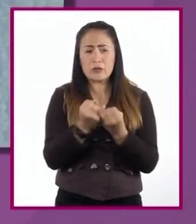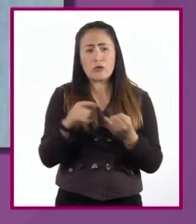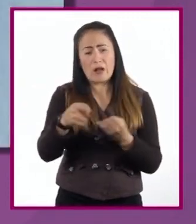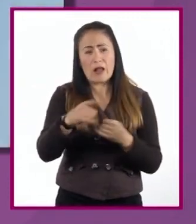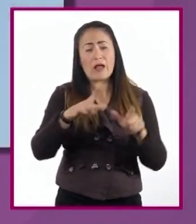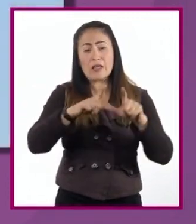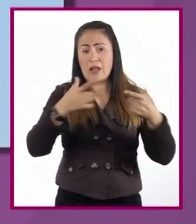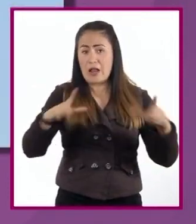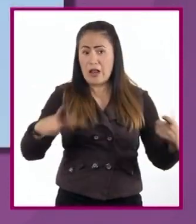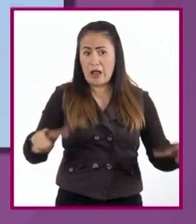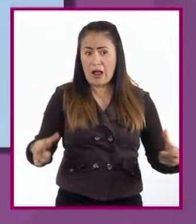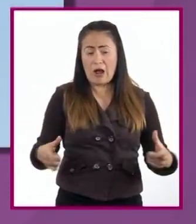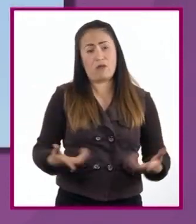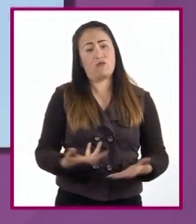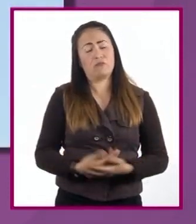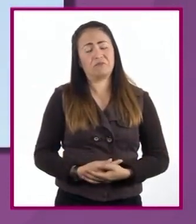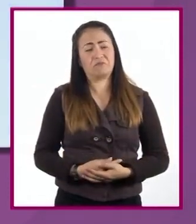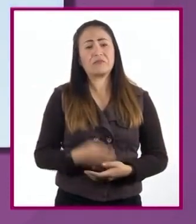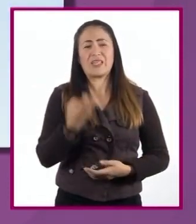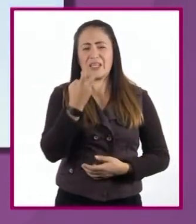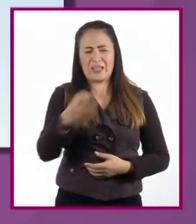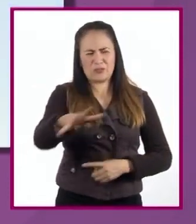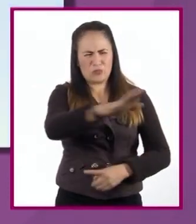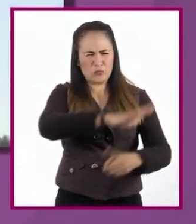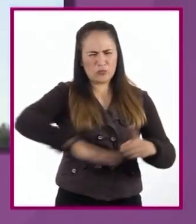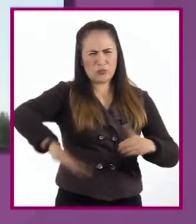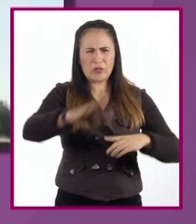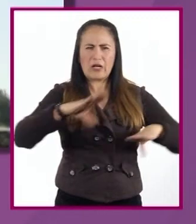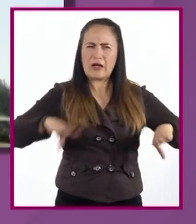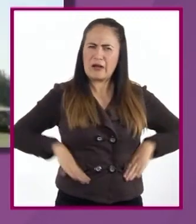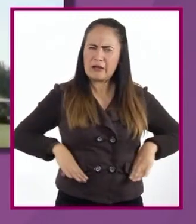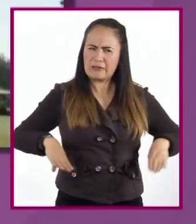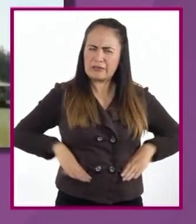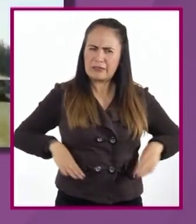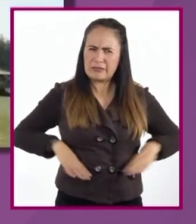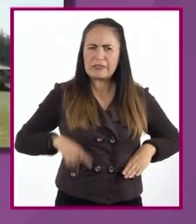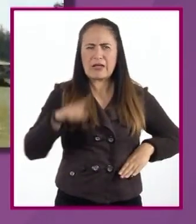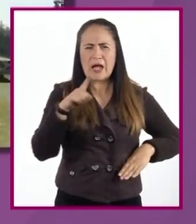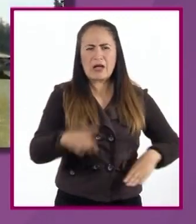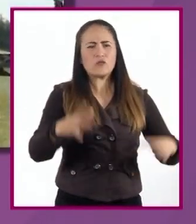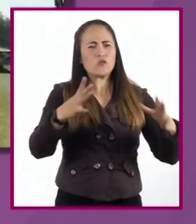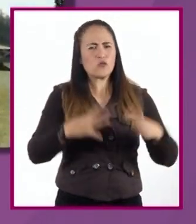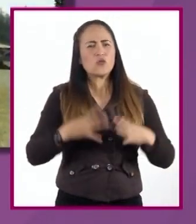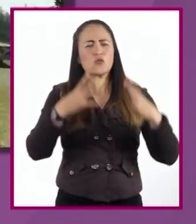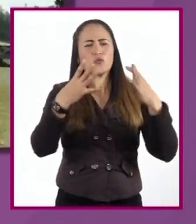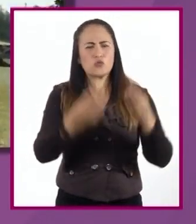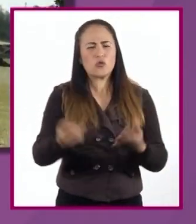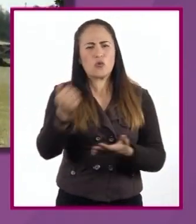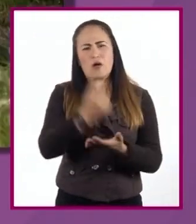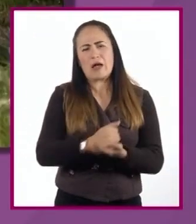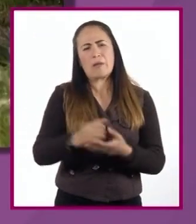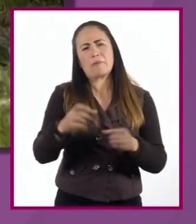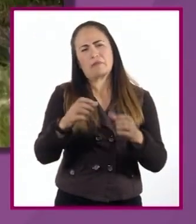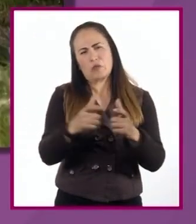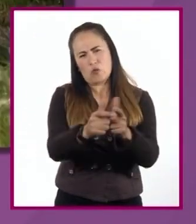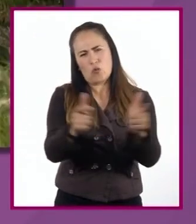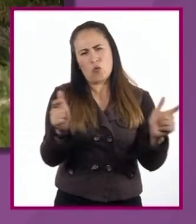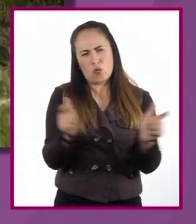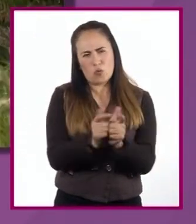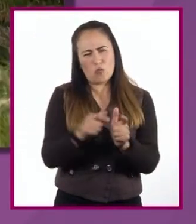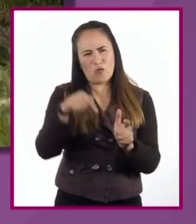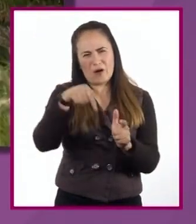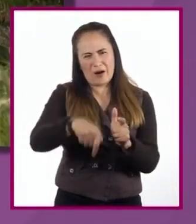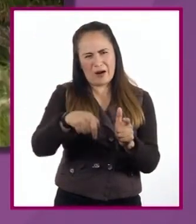lago. Estas características permitieron que surgiera la primera gran población de la región, Cuicuilco.